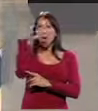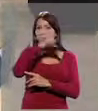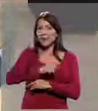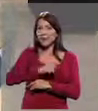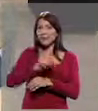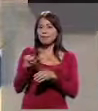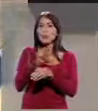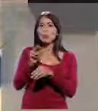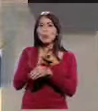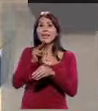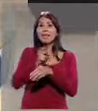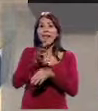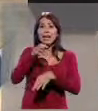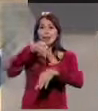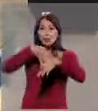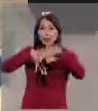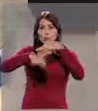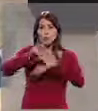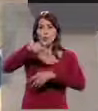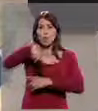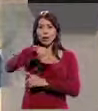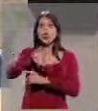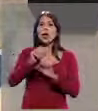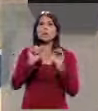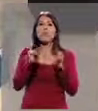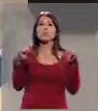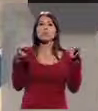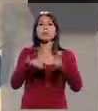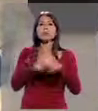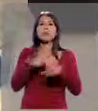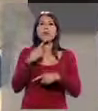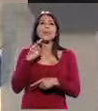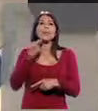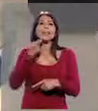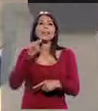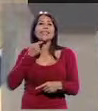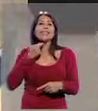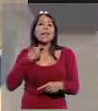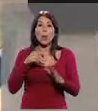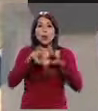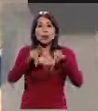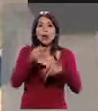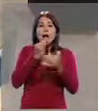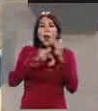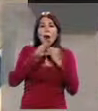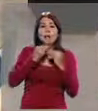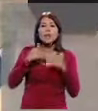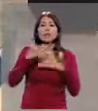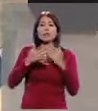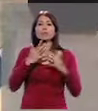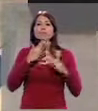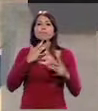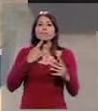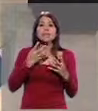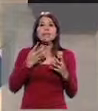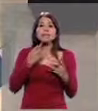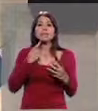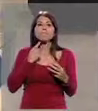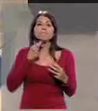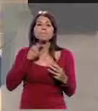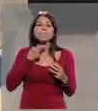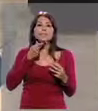el utilizar mucho edulcorante provoca cierto deseo después de comer más dulce entonces como